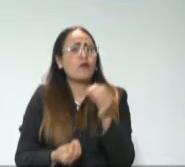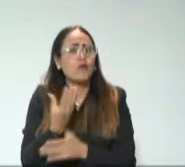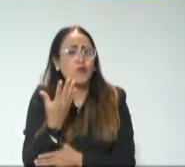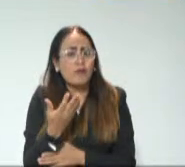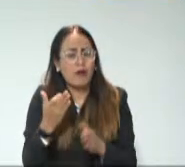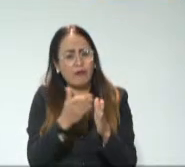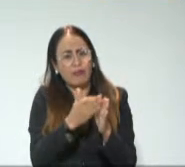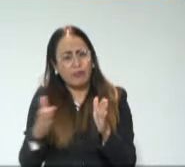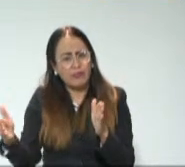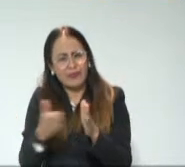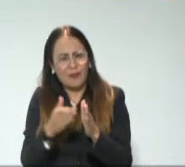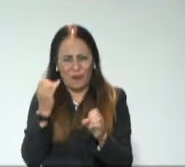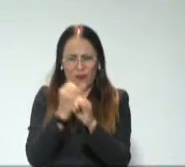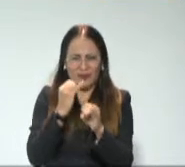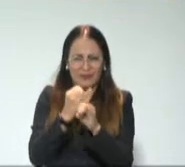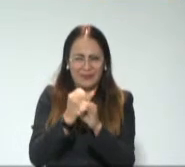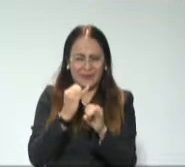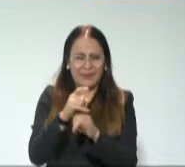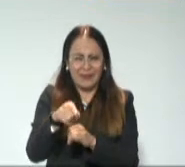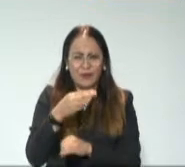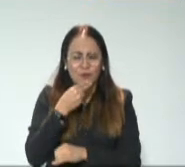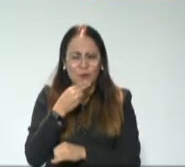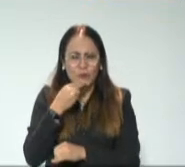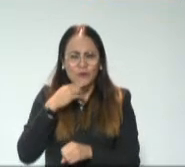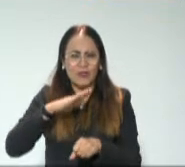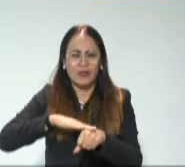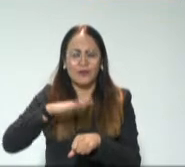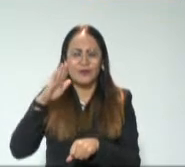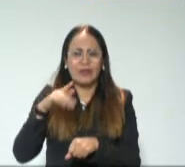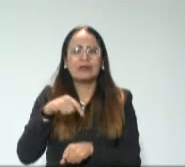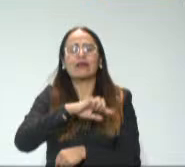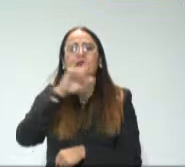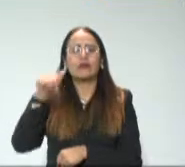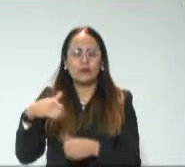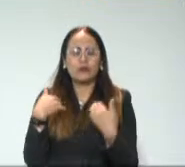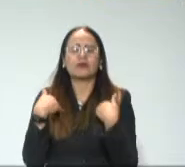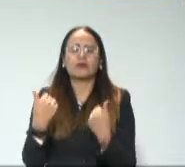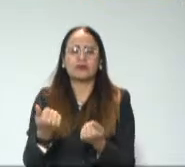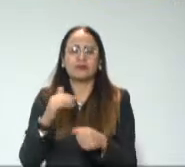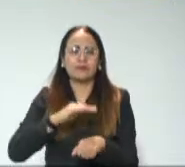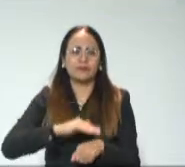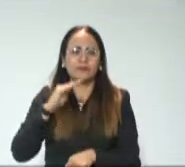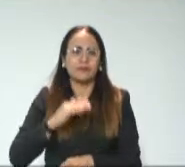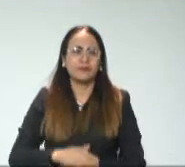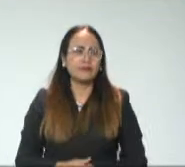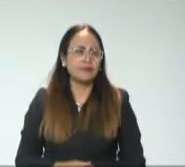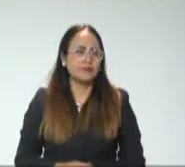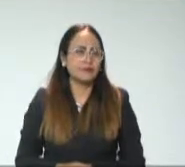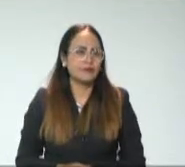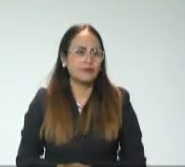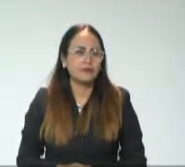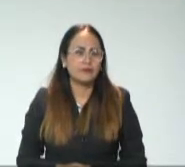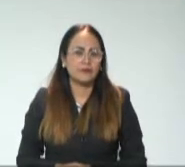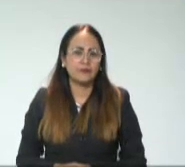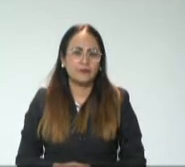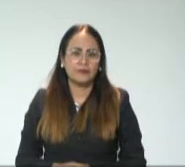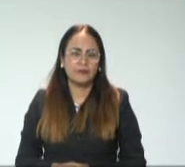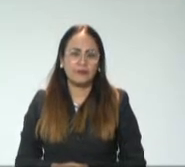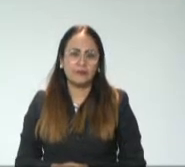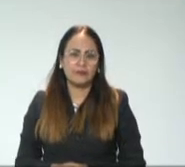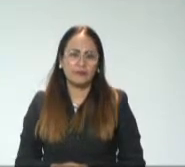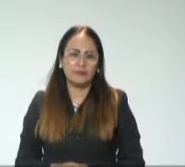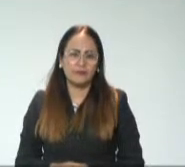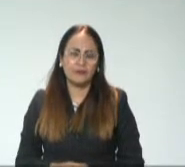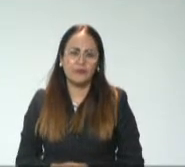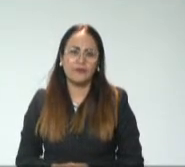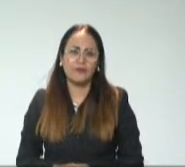era digital y entender a profundidad el problema que esto significa qué implica